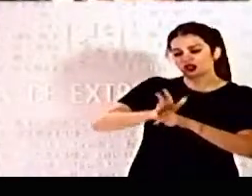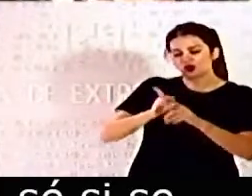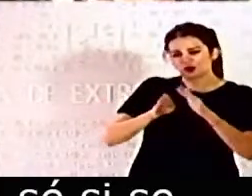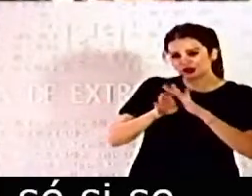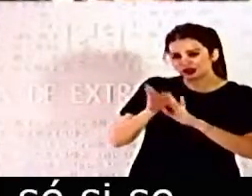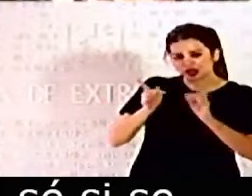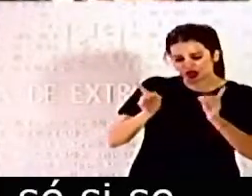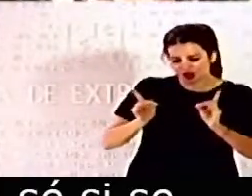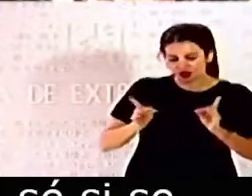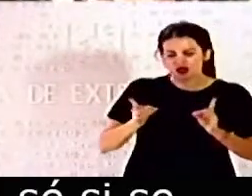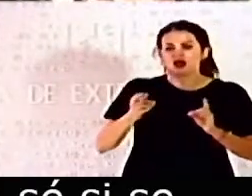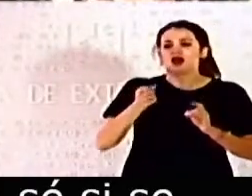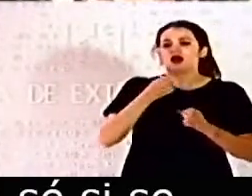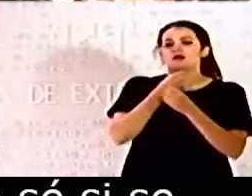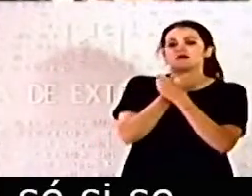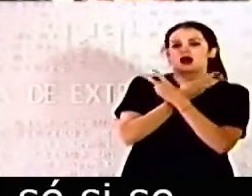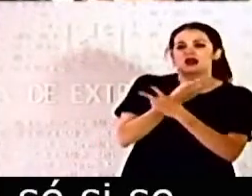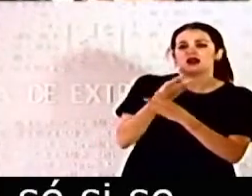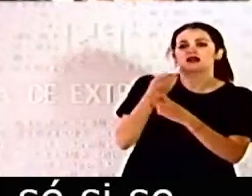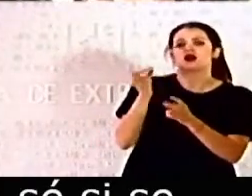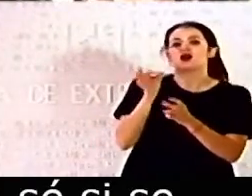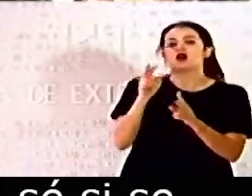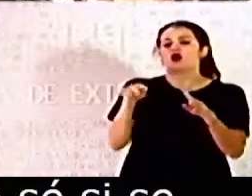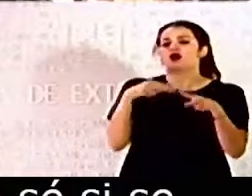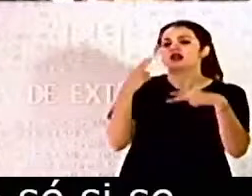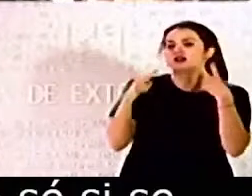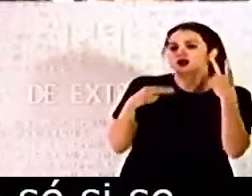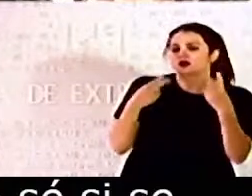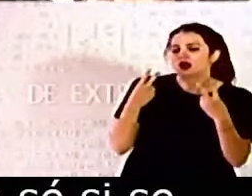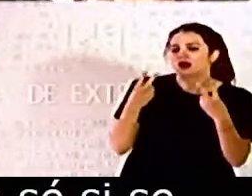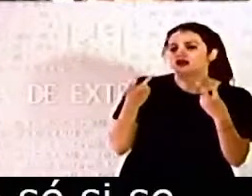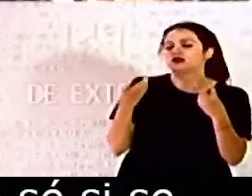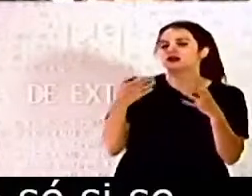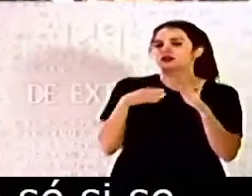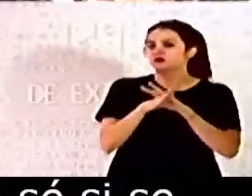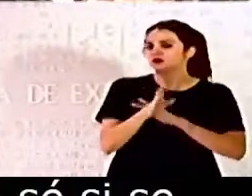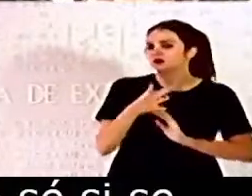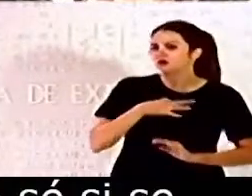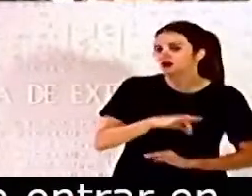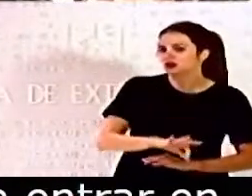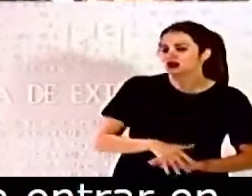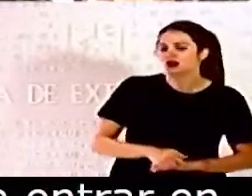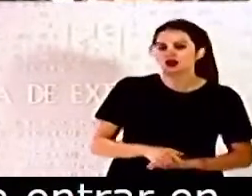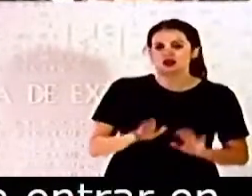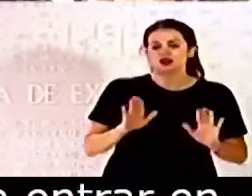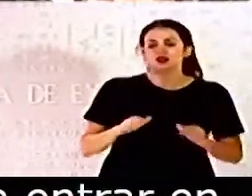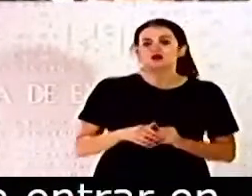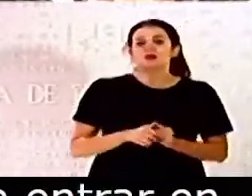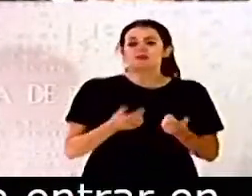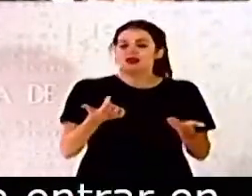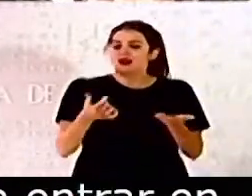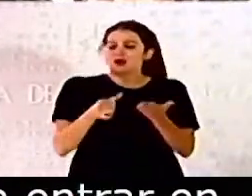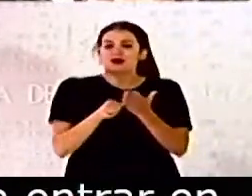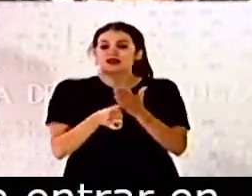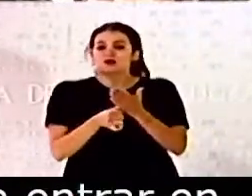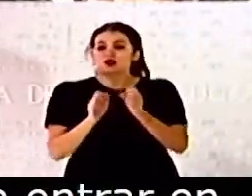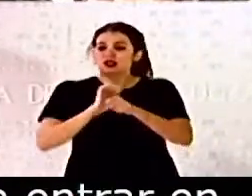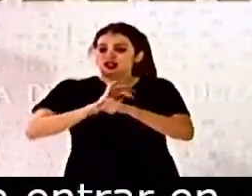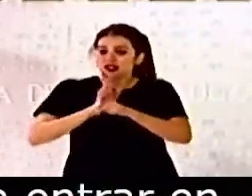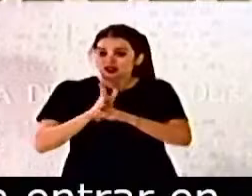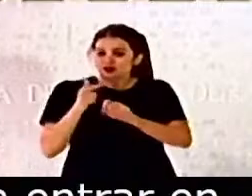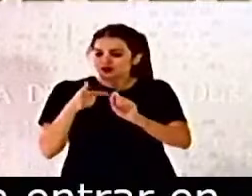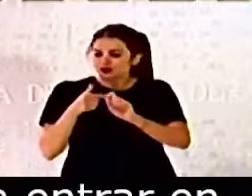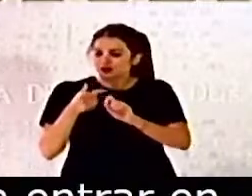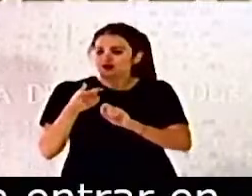COVID, para entrar en bares y restaurantes, y saber si Extremadura contempla esta medida. El pasaporte COVID lleva